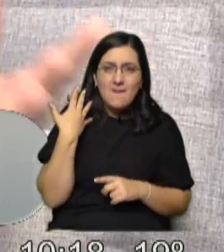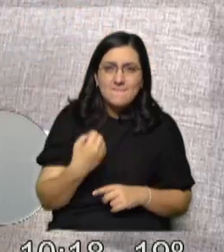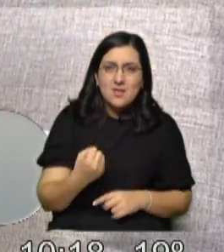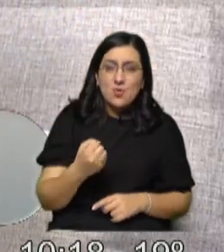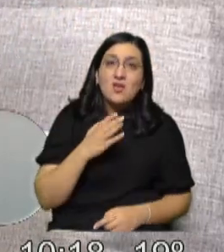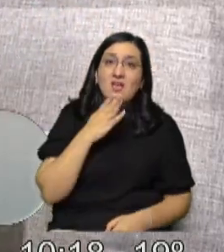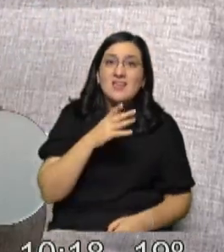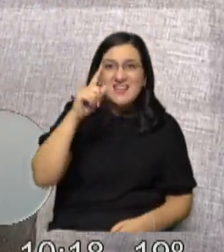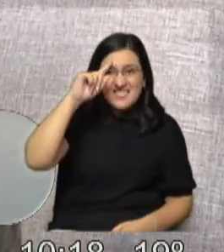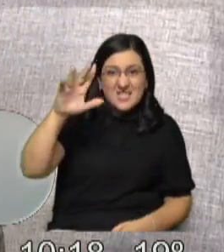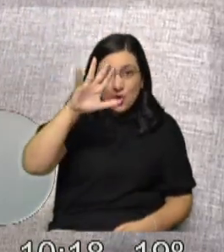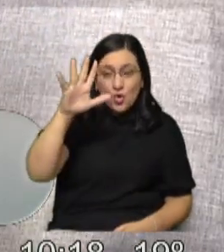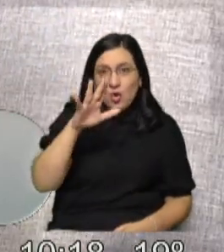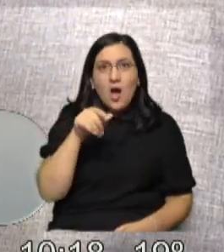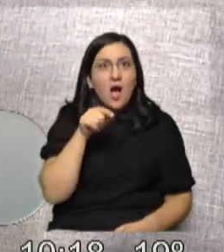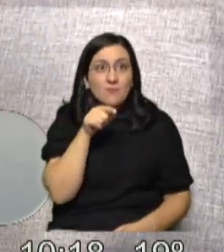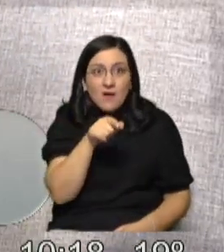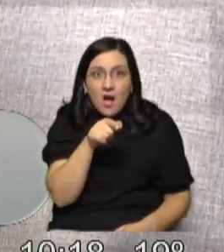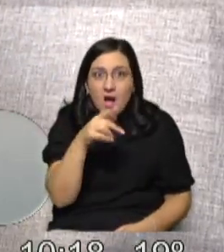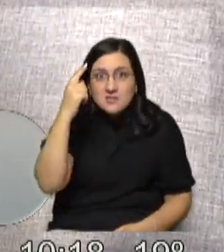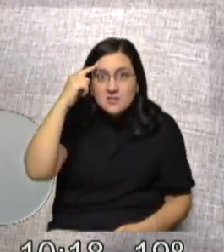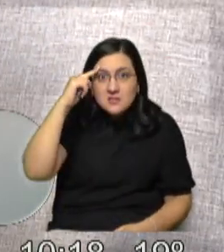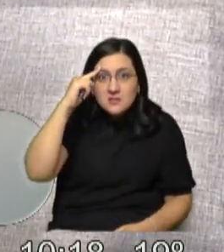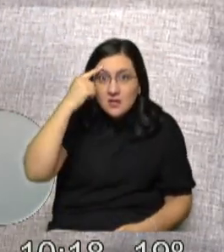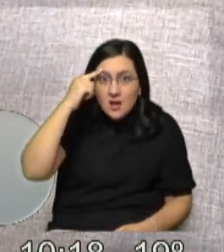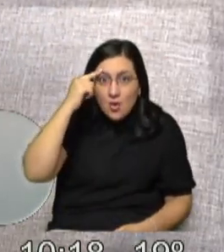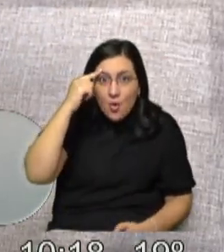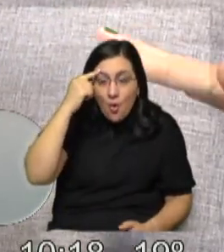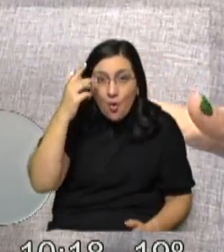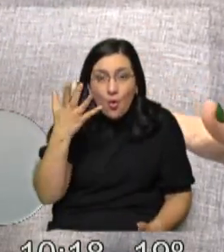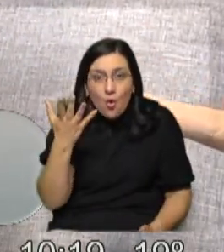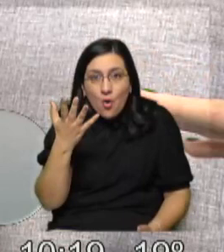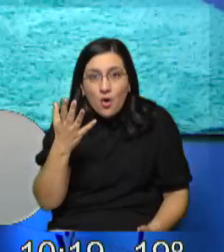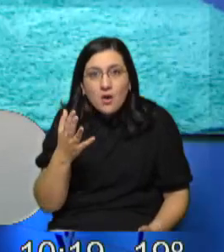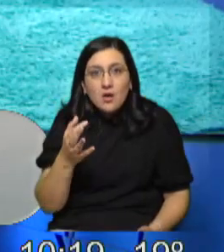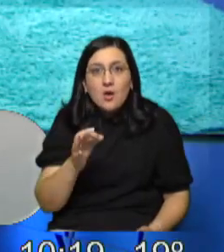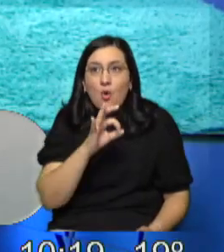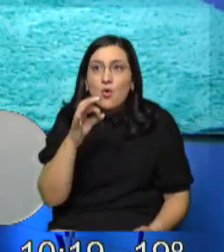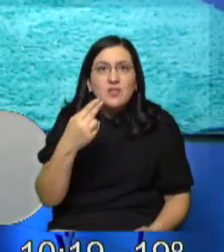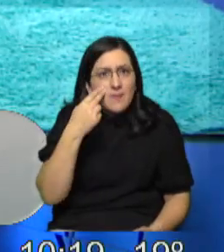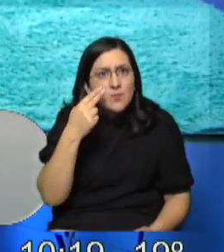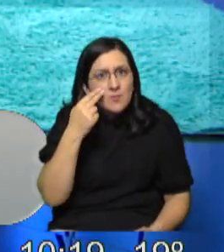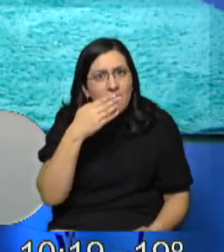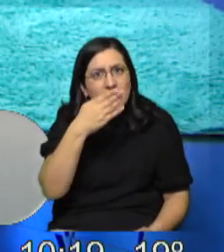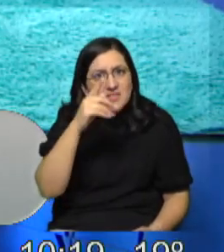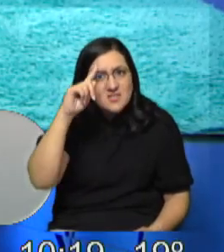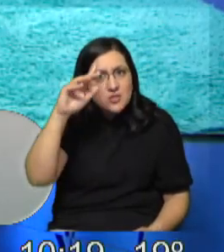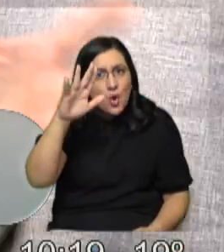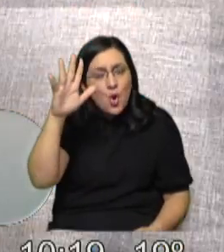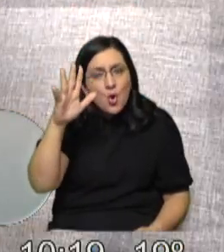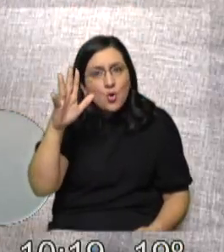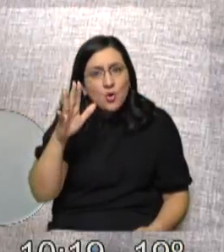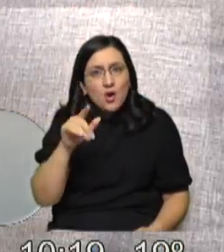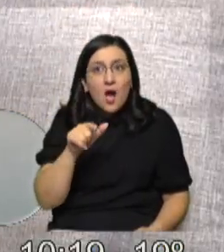al psicólogo era de locos, o es como exclusivamente del diván. O si tenés problemas. Si tenés problemas, o si eras